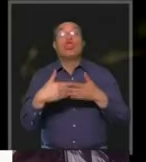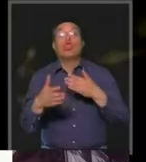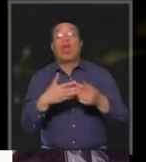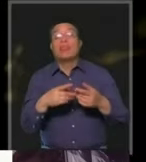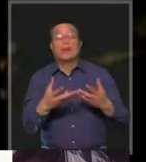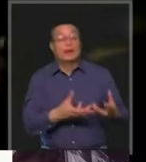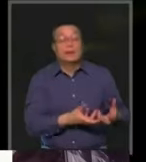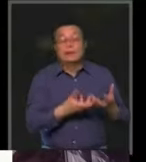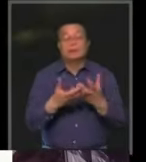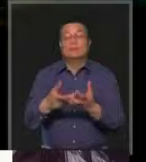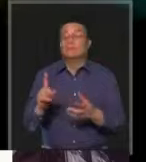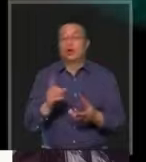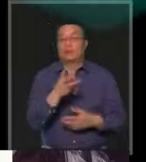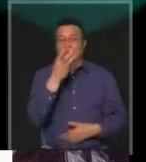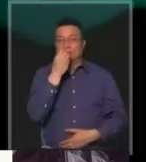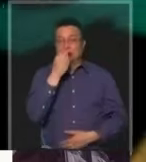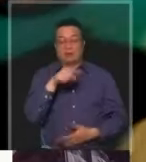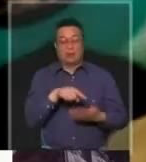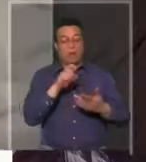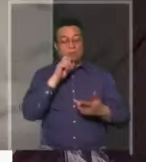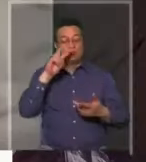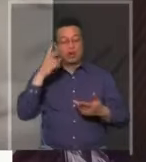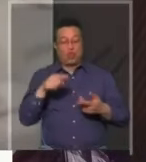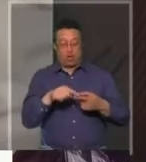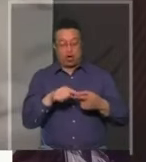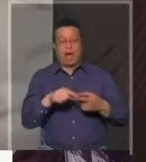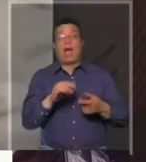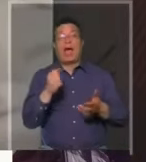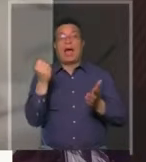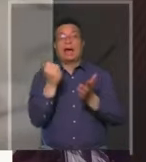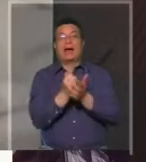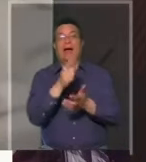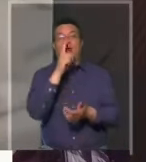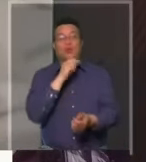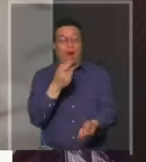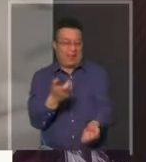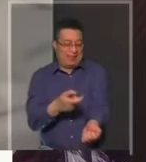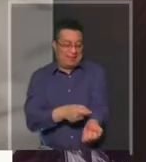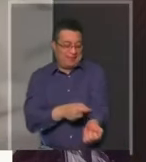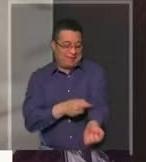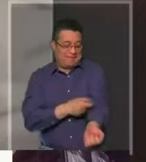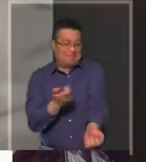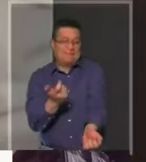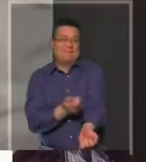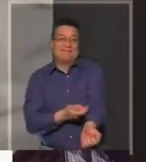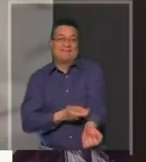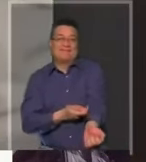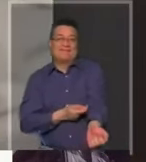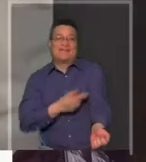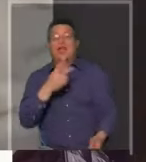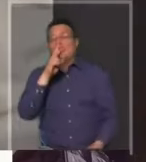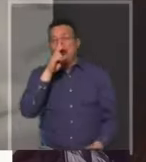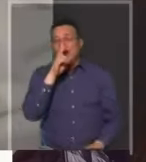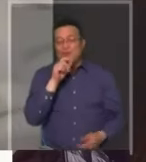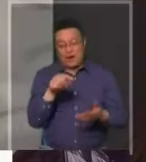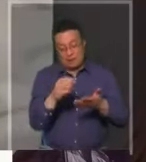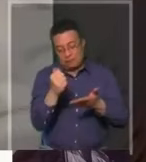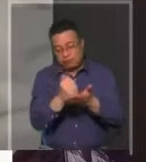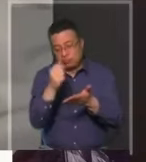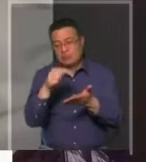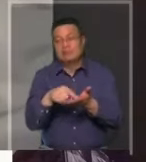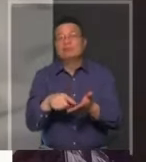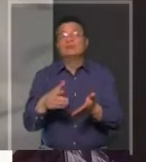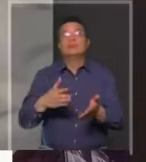procedencia pero sí a quien le pertenece el tatuaje o el sello característico puede ser un un referente sin duda